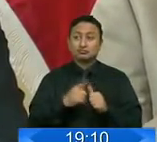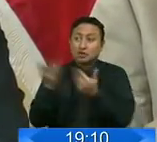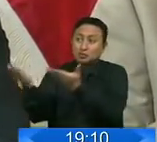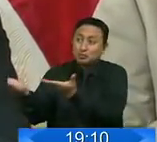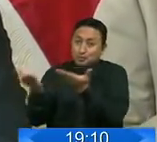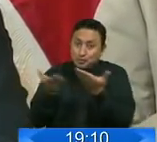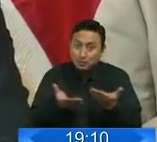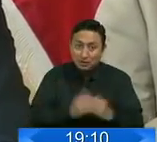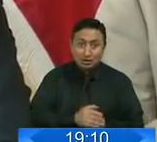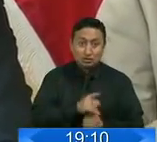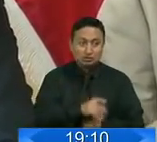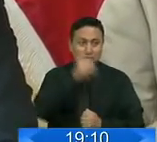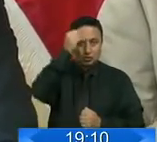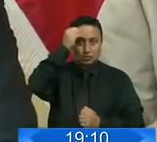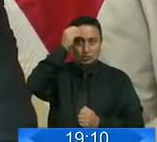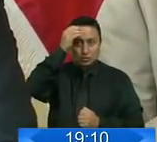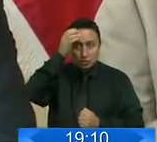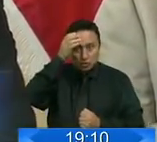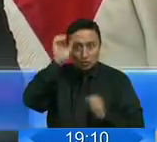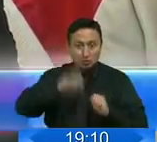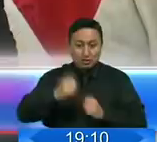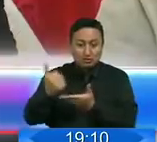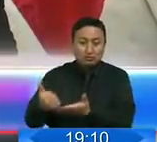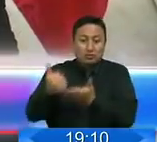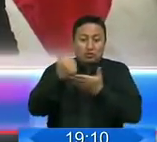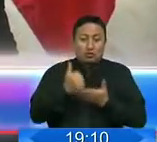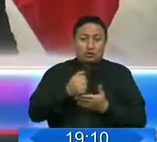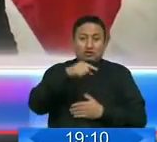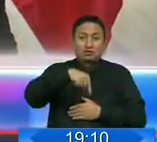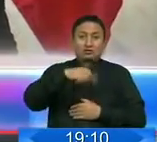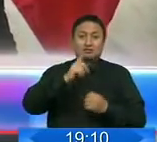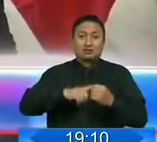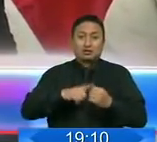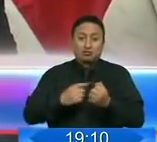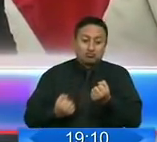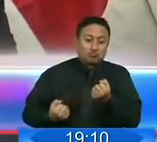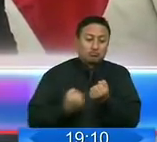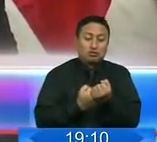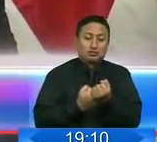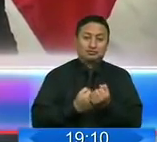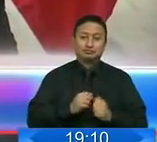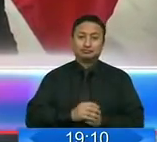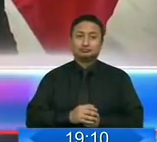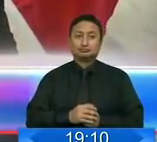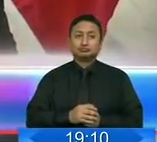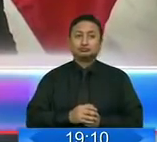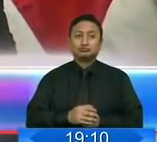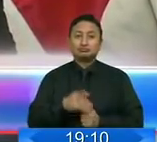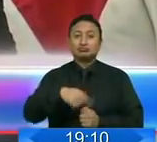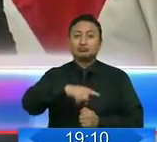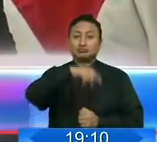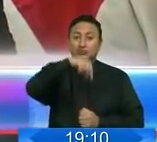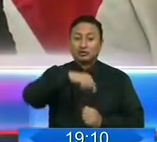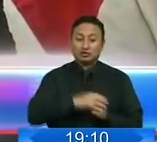tus conocimientos puedas aportarle a tu ciudad, a tu país, con tan destacados